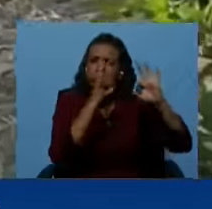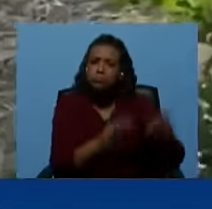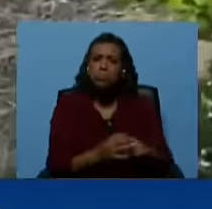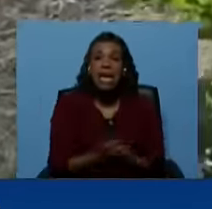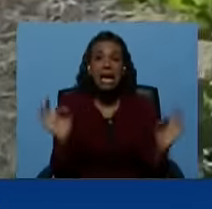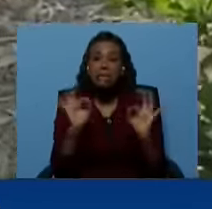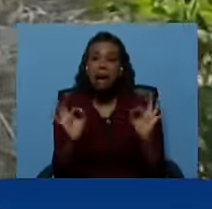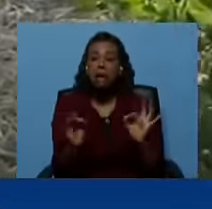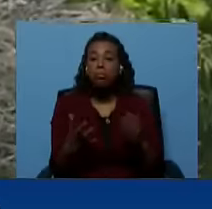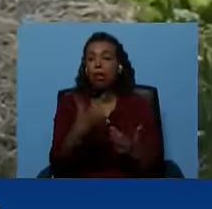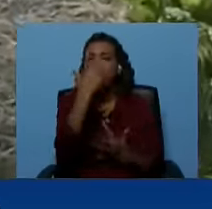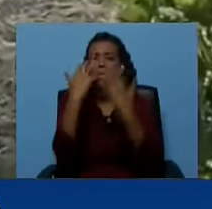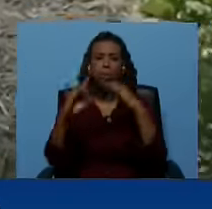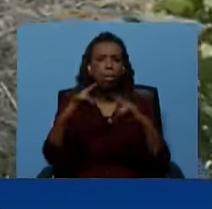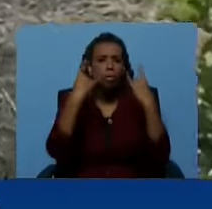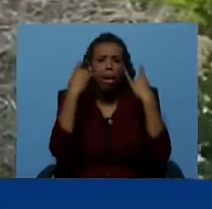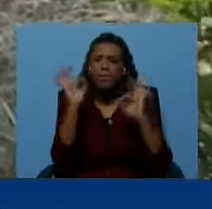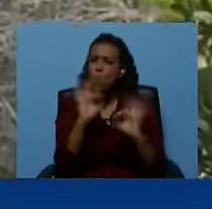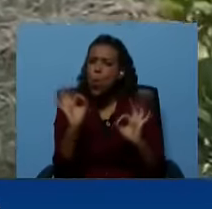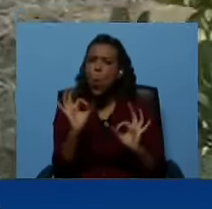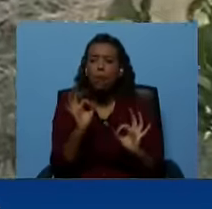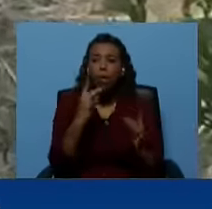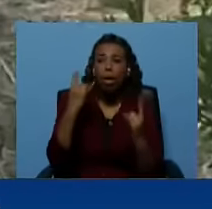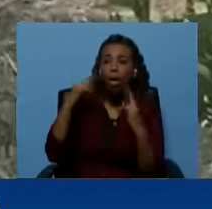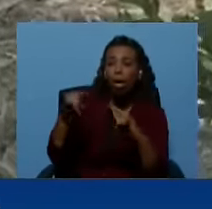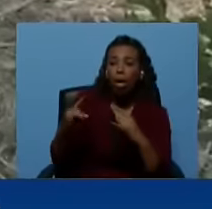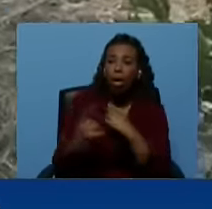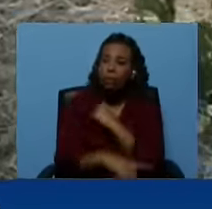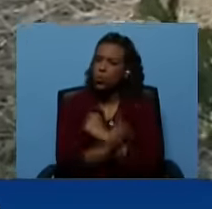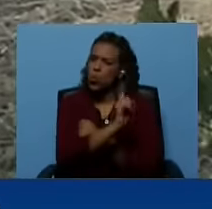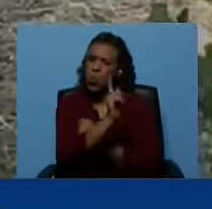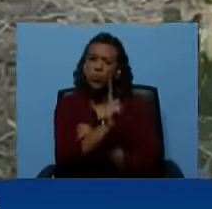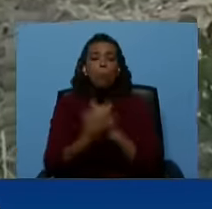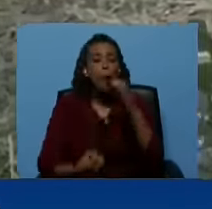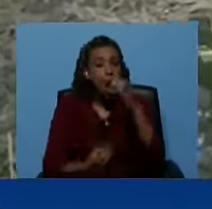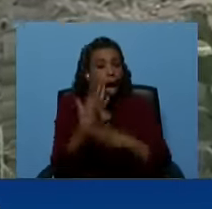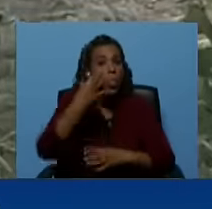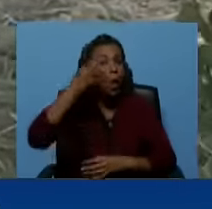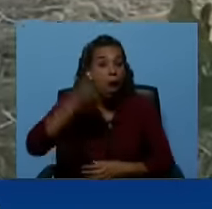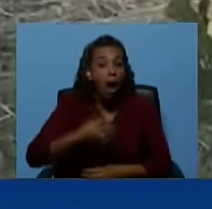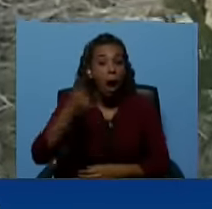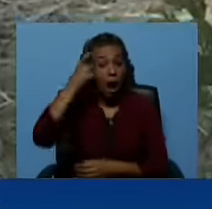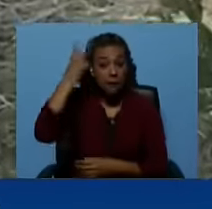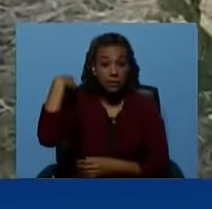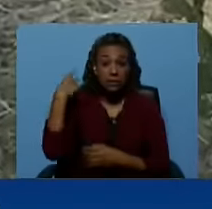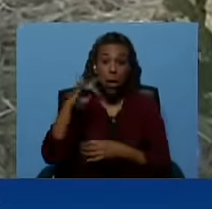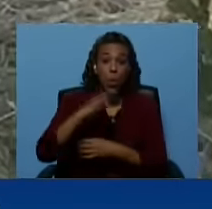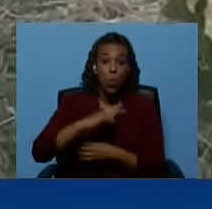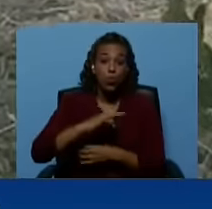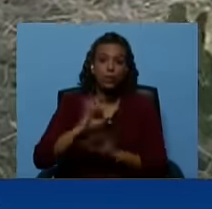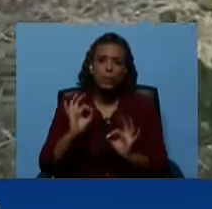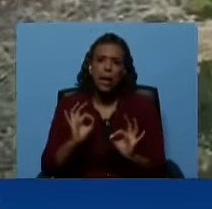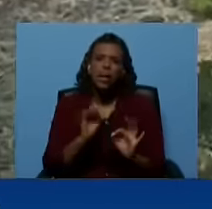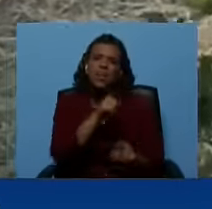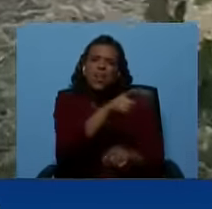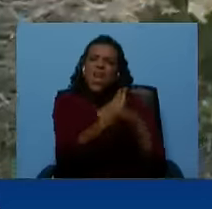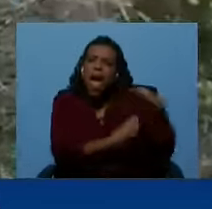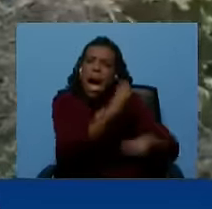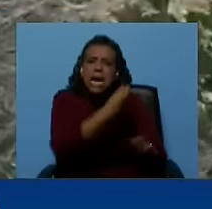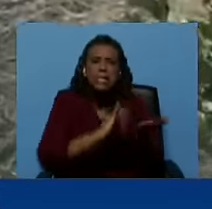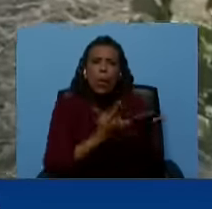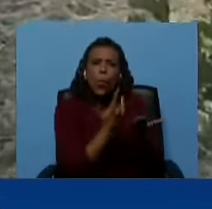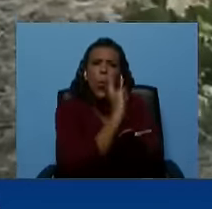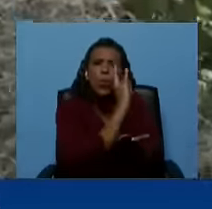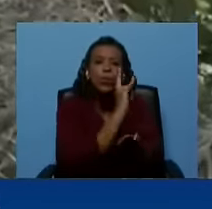nadie se auto engañe ni nadie engañe a nadie estamos construyendo como decíamos ayer qué haces tú para sembrar y